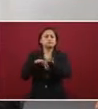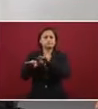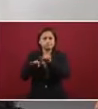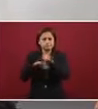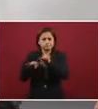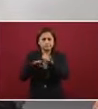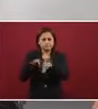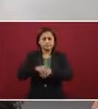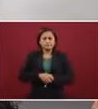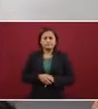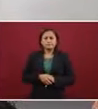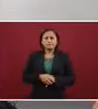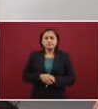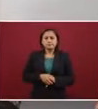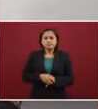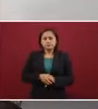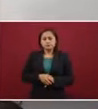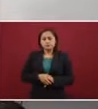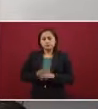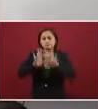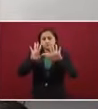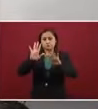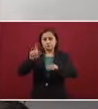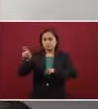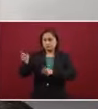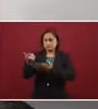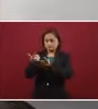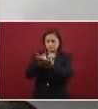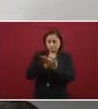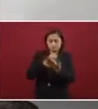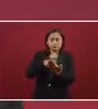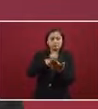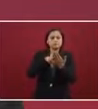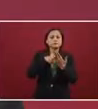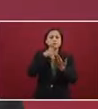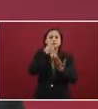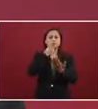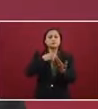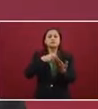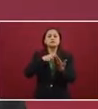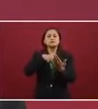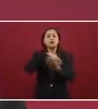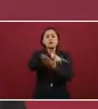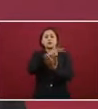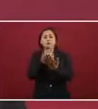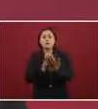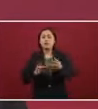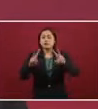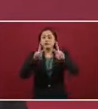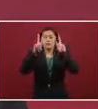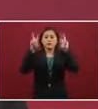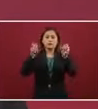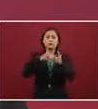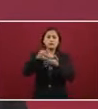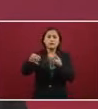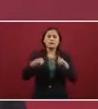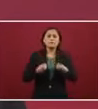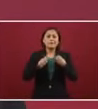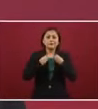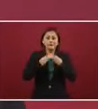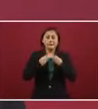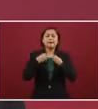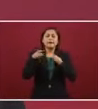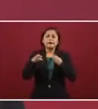El dato que tengo, solo en el programa Sembrando Vida, son